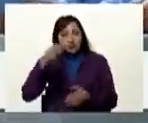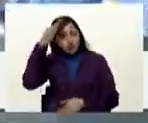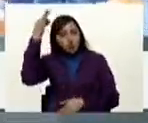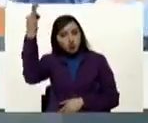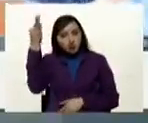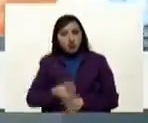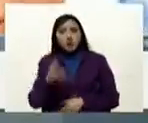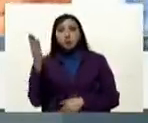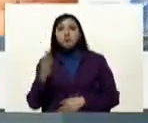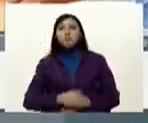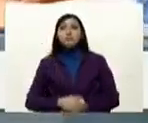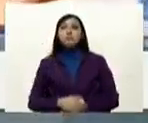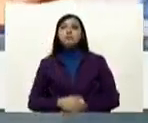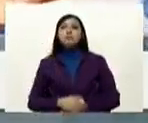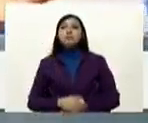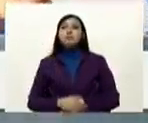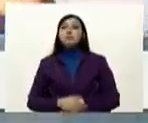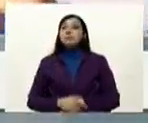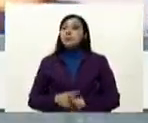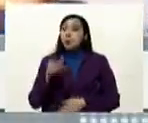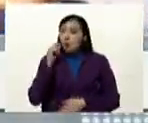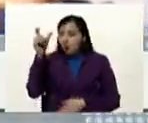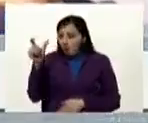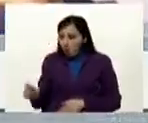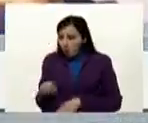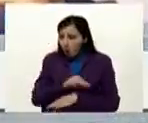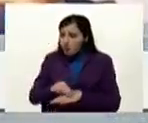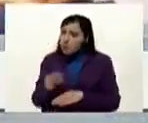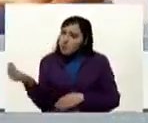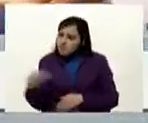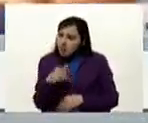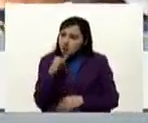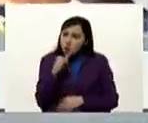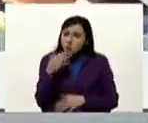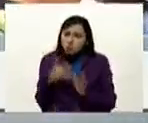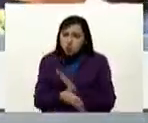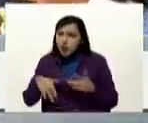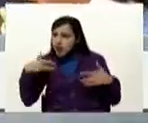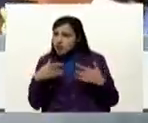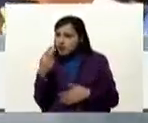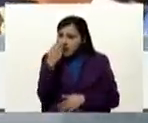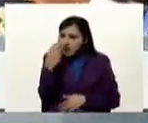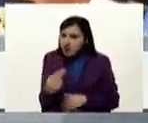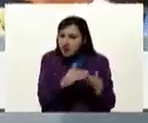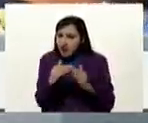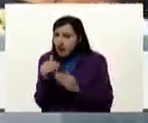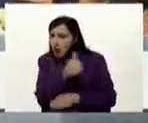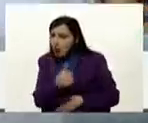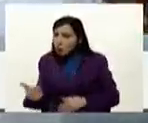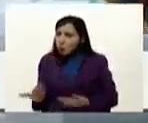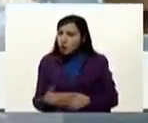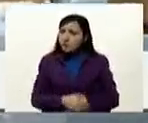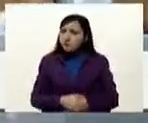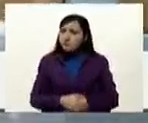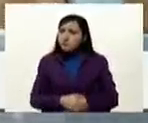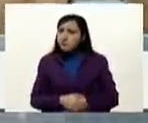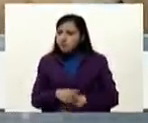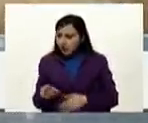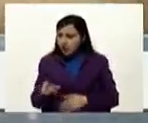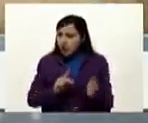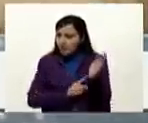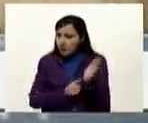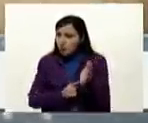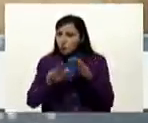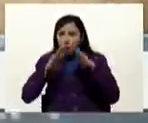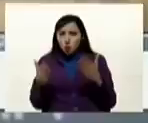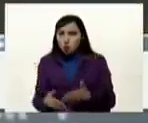lo creo. Bueno, Nahum, ¿qué más le puedes informar de estas jornadas de visita casa por casa? Desde La Vega, para el